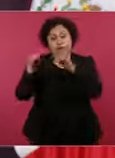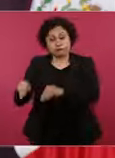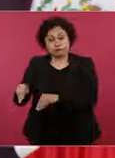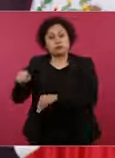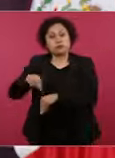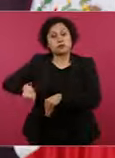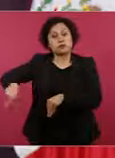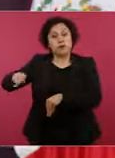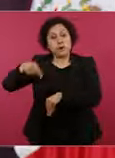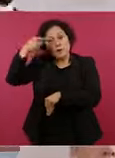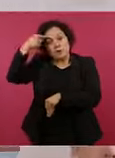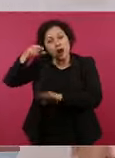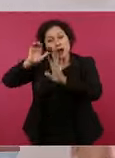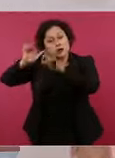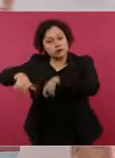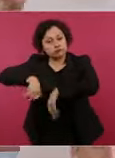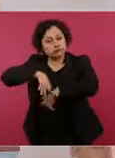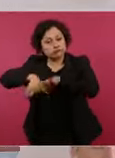y